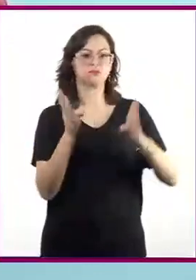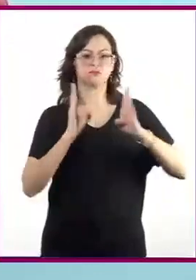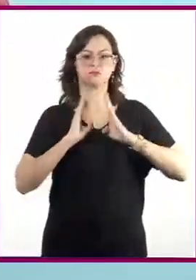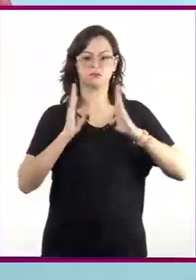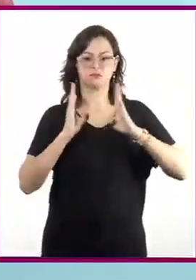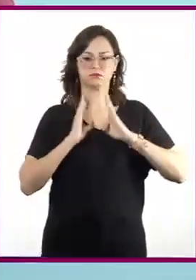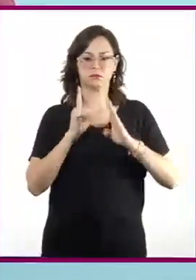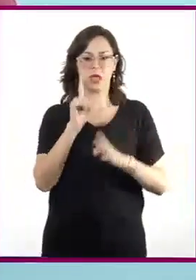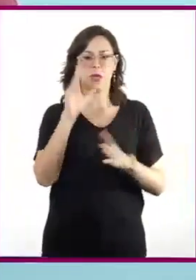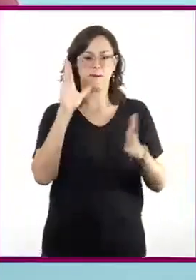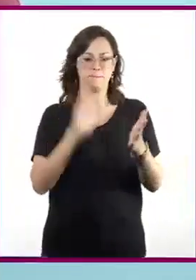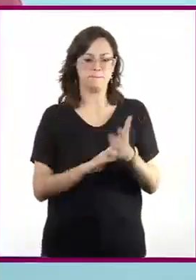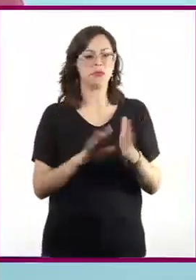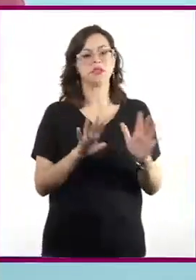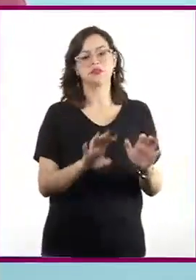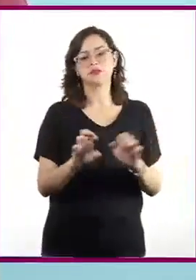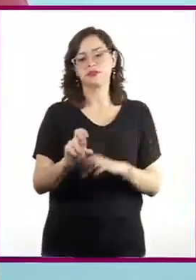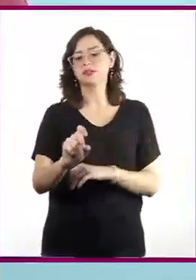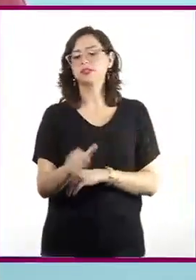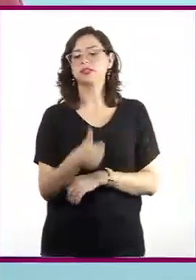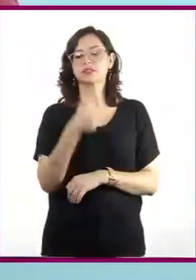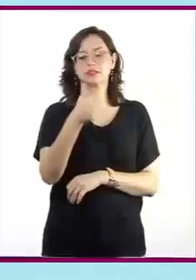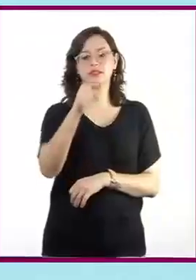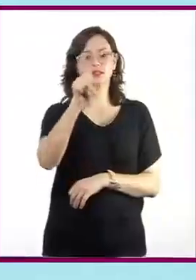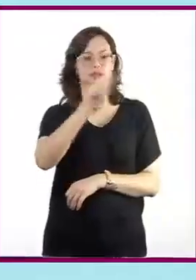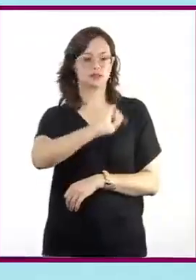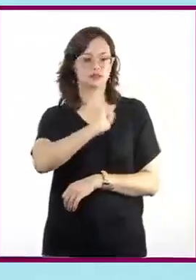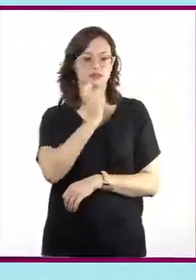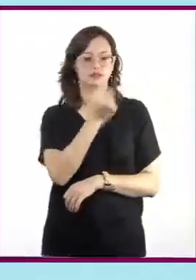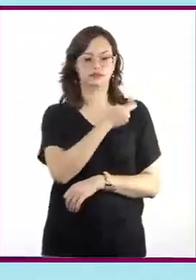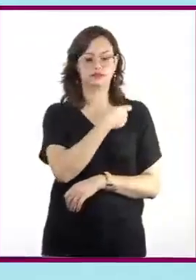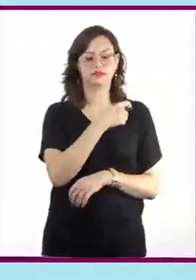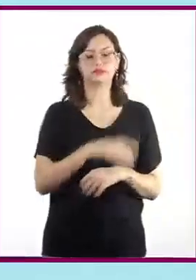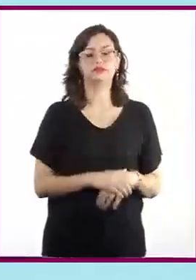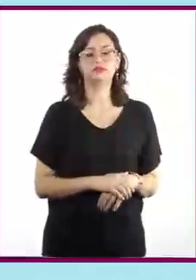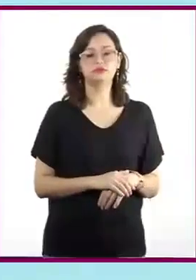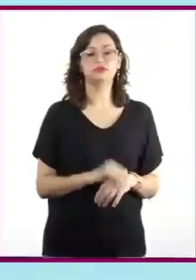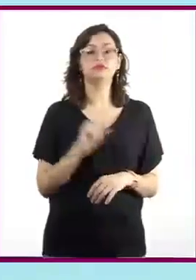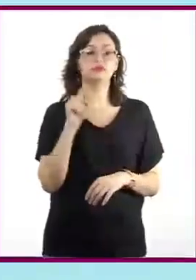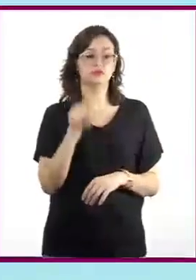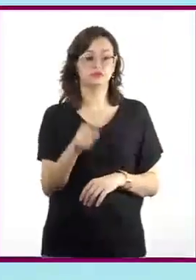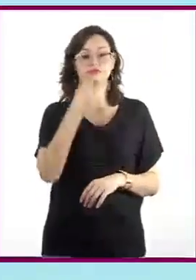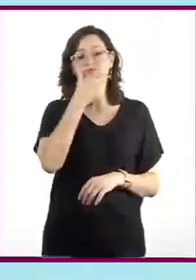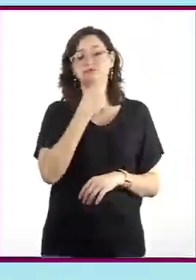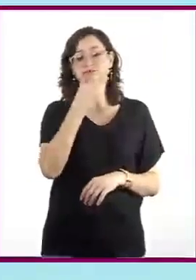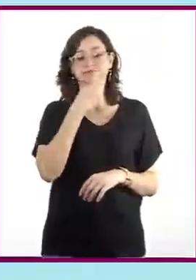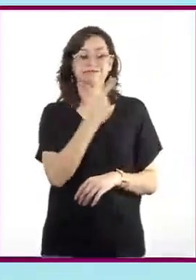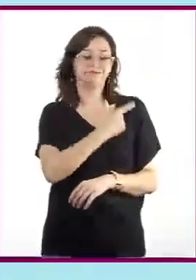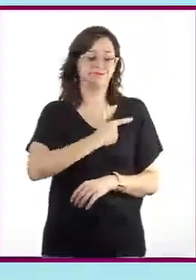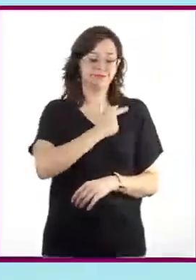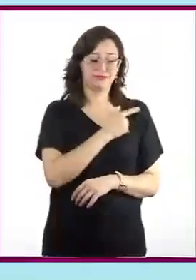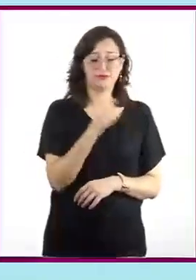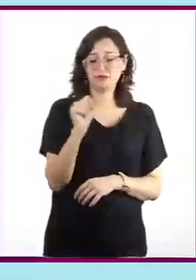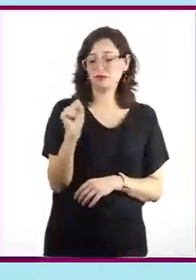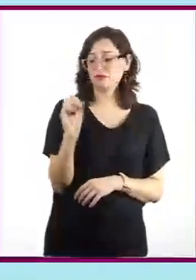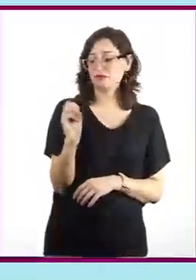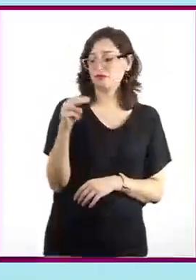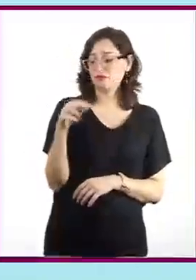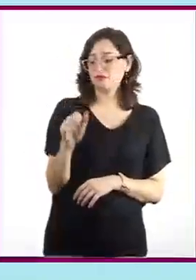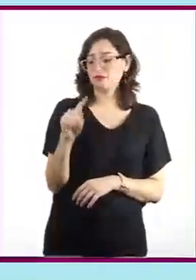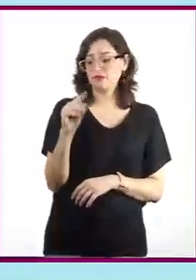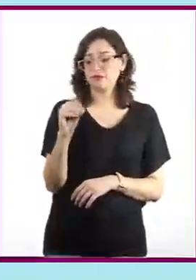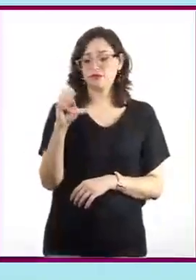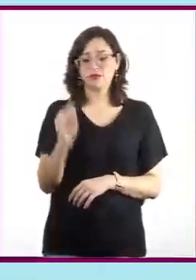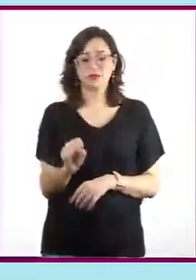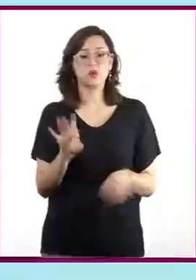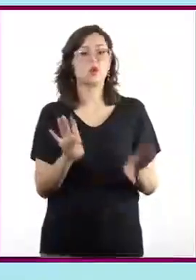la guerra de 1936 en España. A Hernández le gustaba escribir sonetos, es decir, poemas